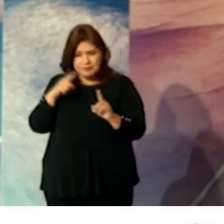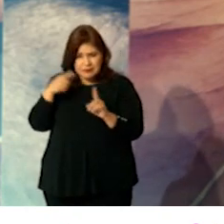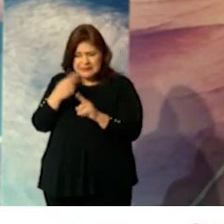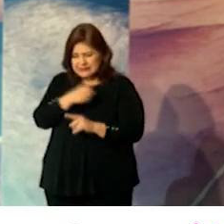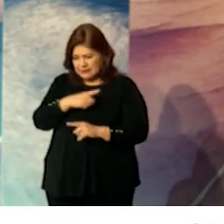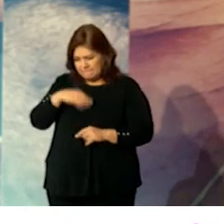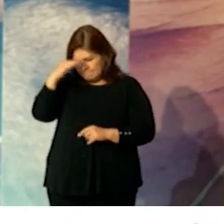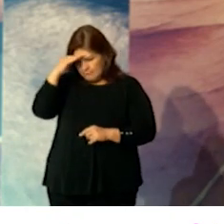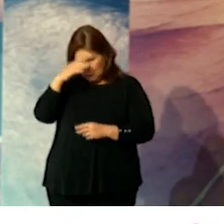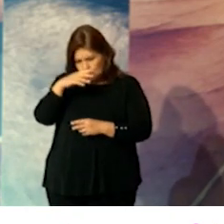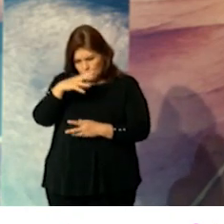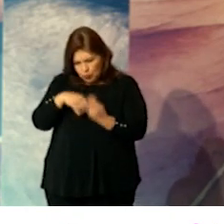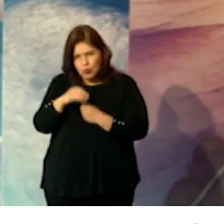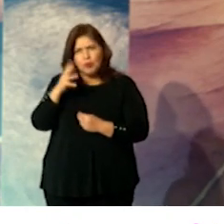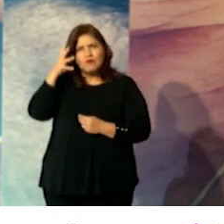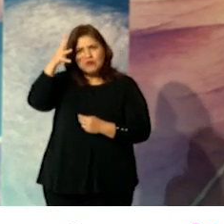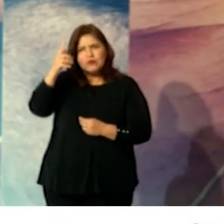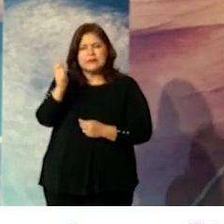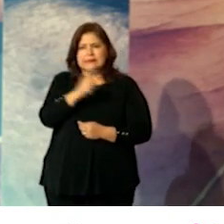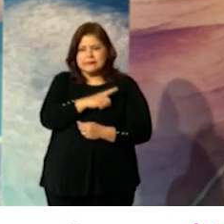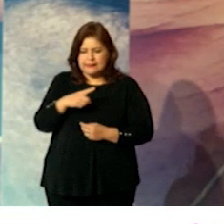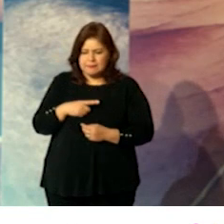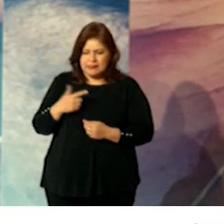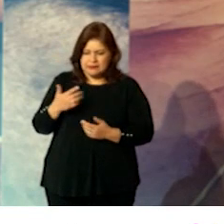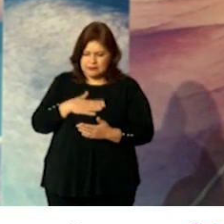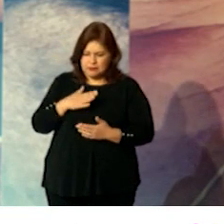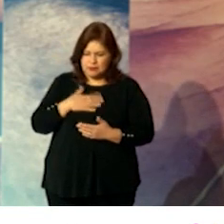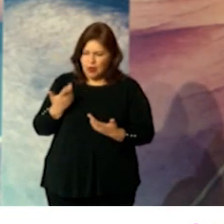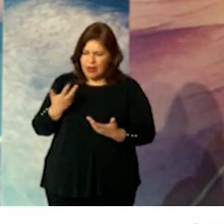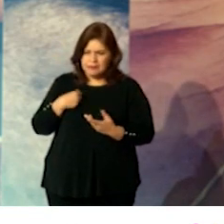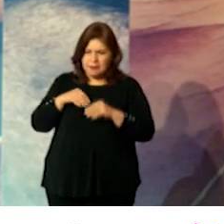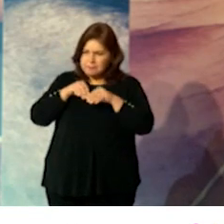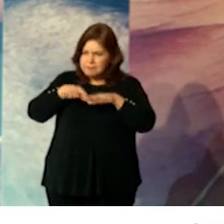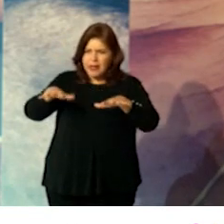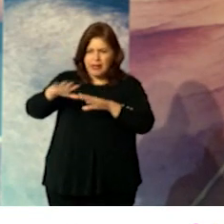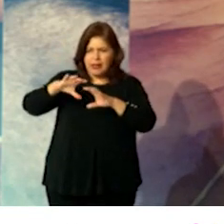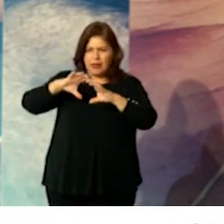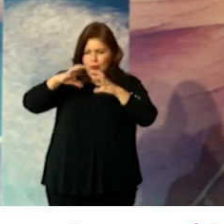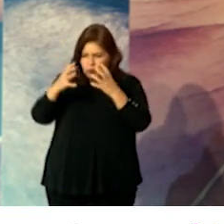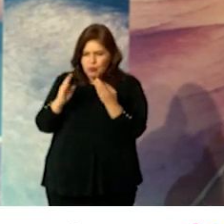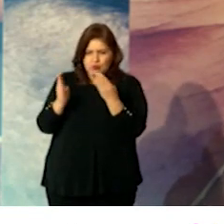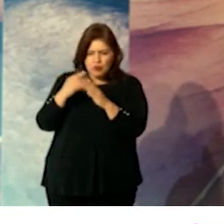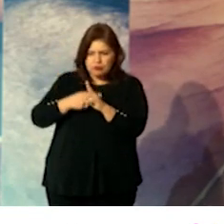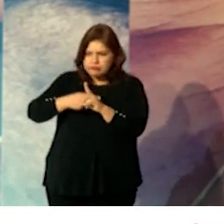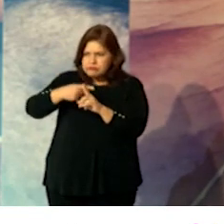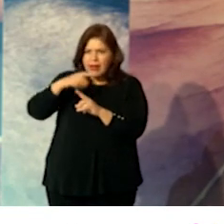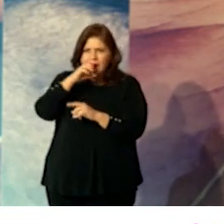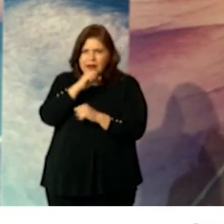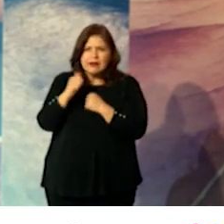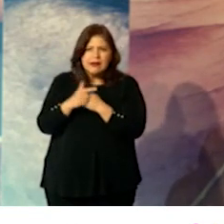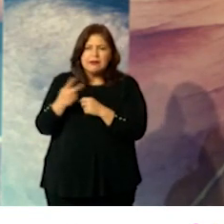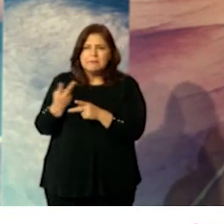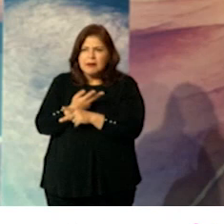repensar futuro, es también replantearnos la forma en que estamos entregando el mensaje a nivel climático y a nivel de negociación climática. Es decir,